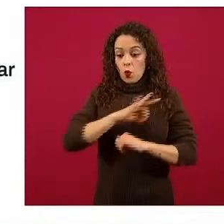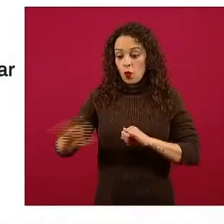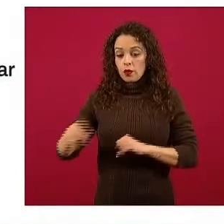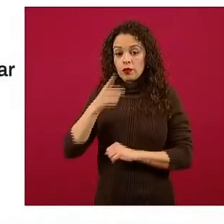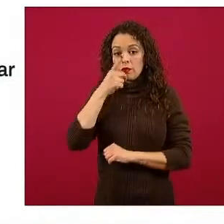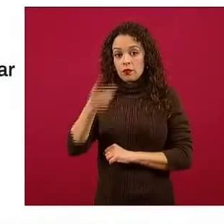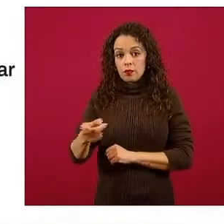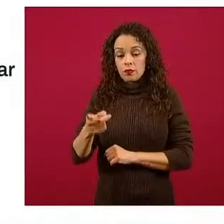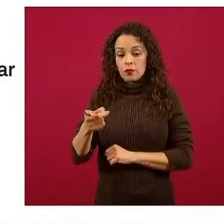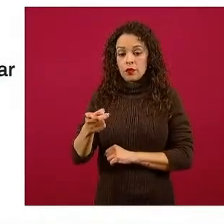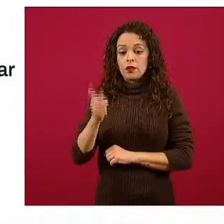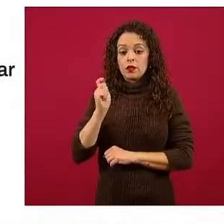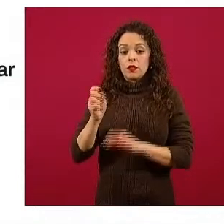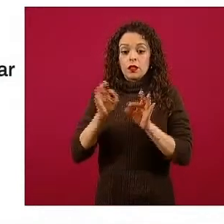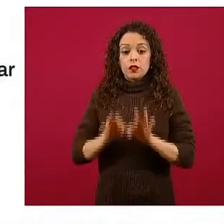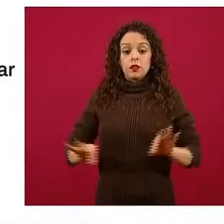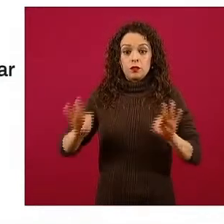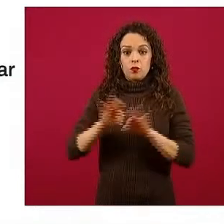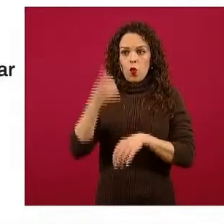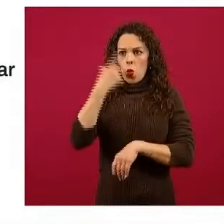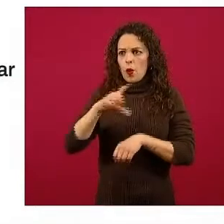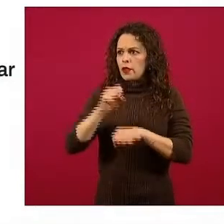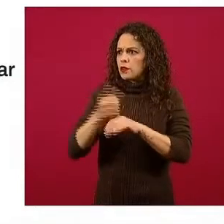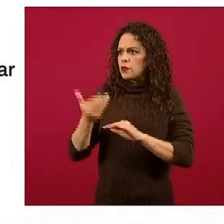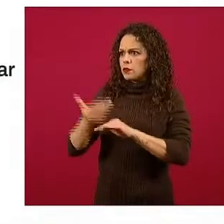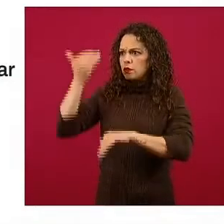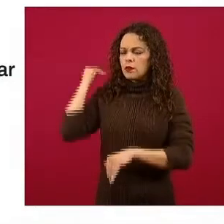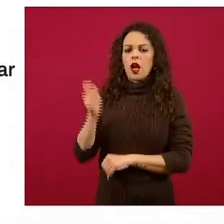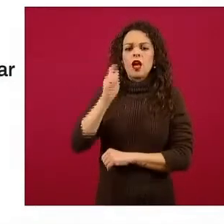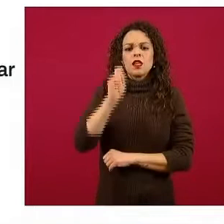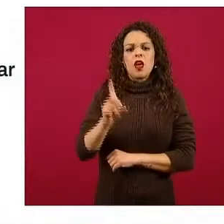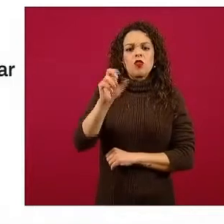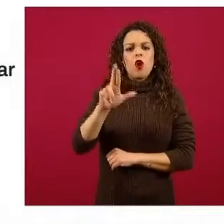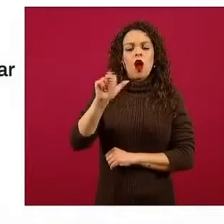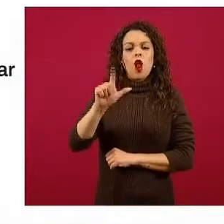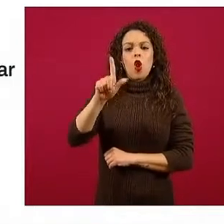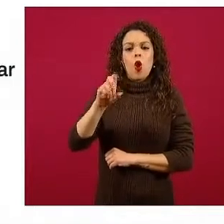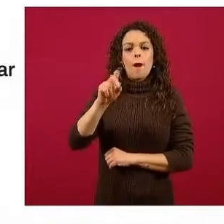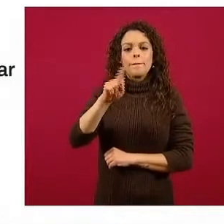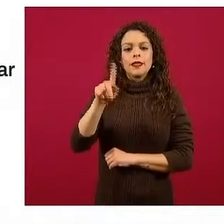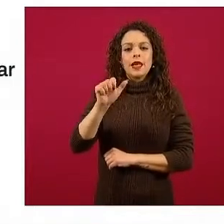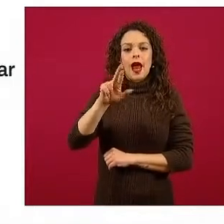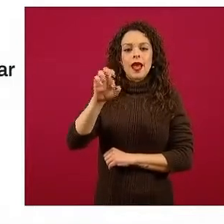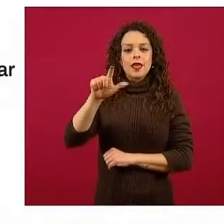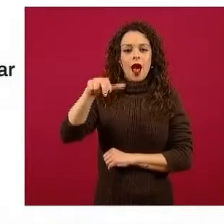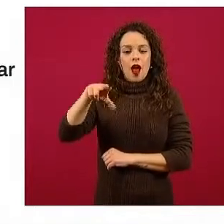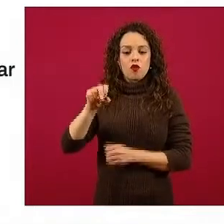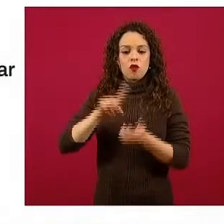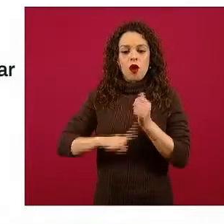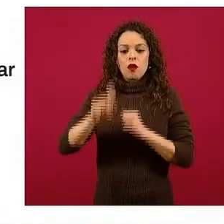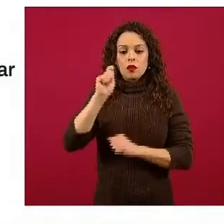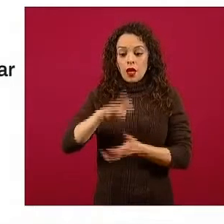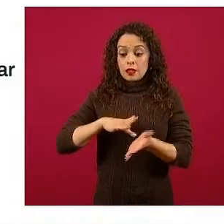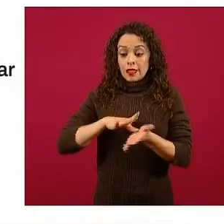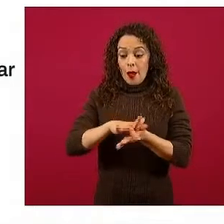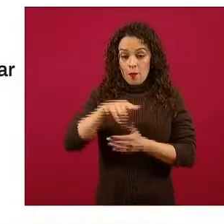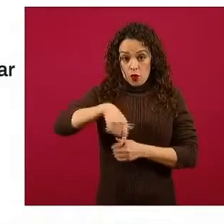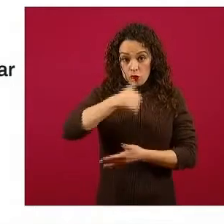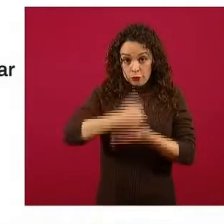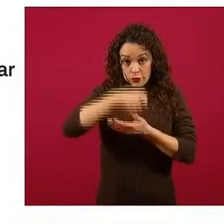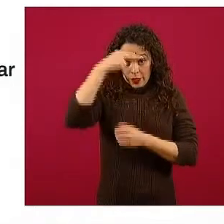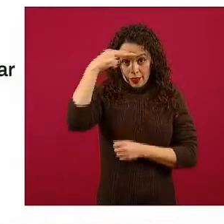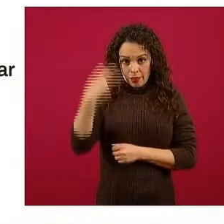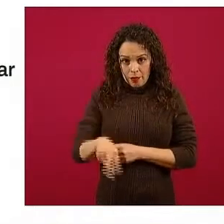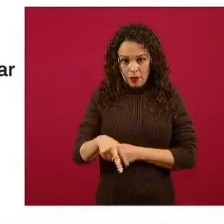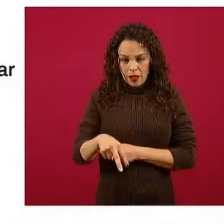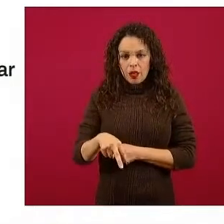López Arellano la semana pasada cuando presentamos el plan conjunto de apoyo a la Ciudad de México, es